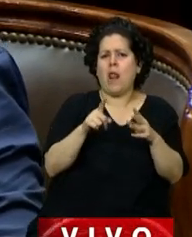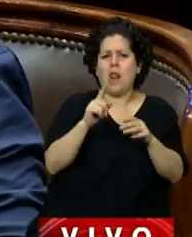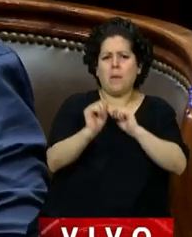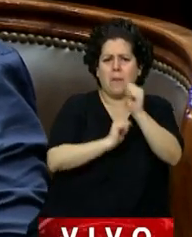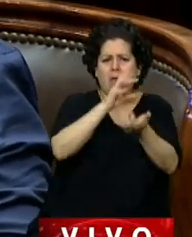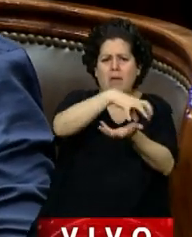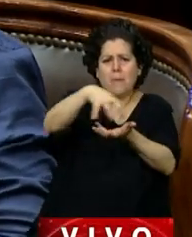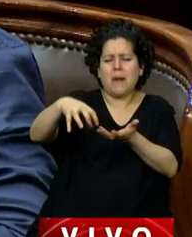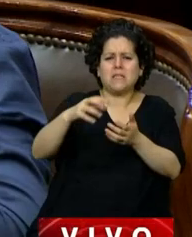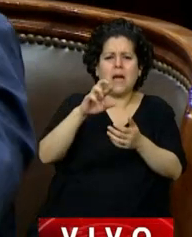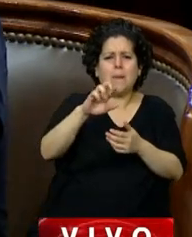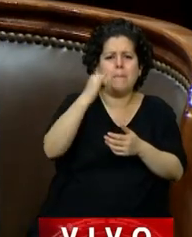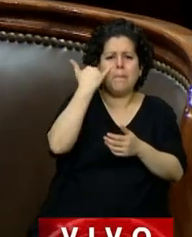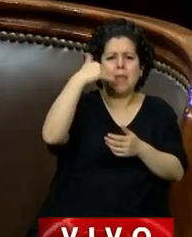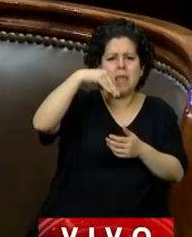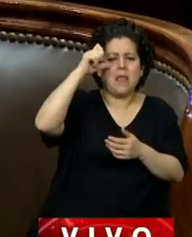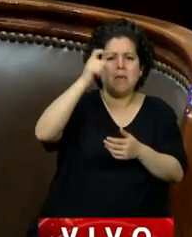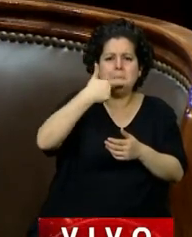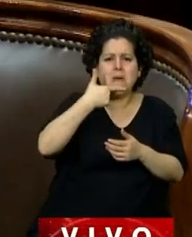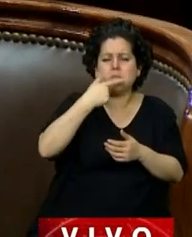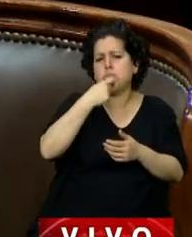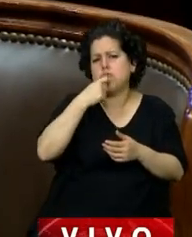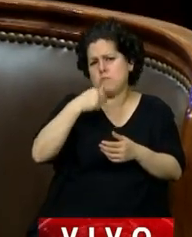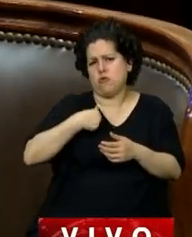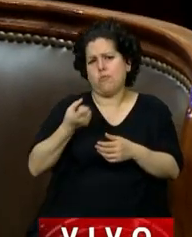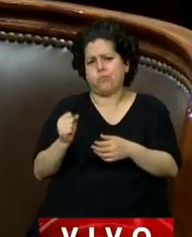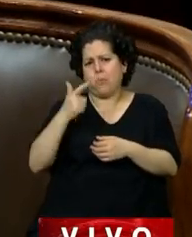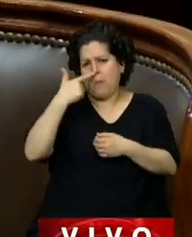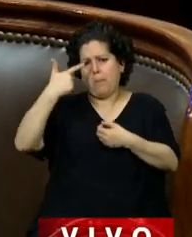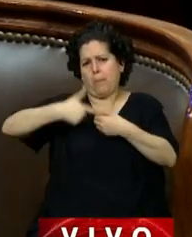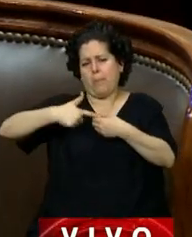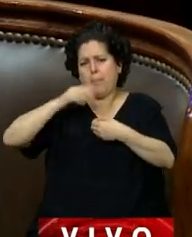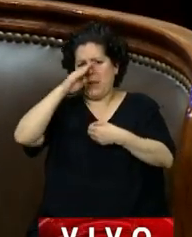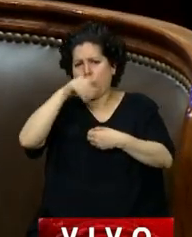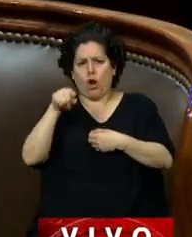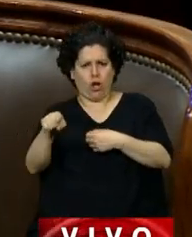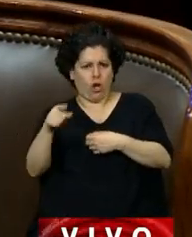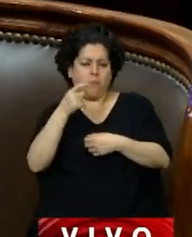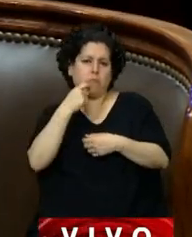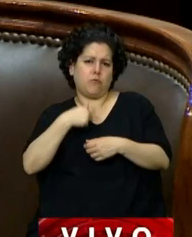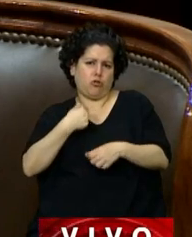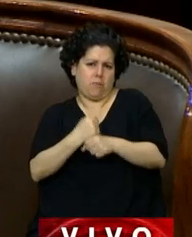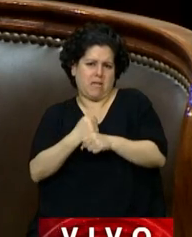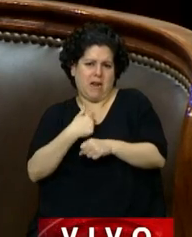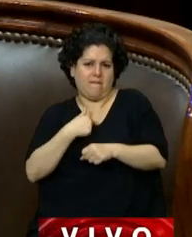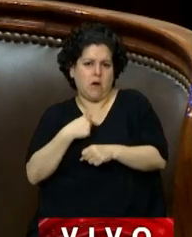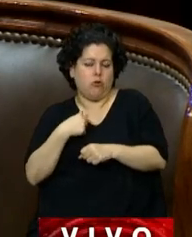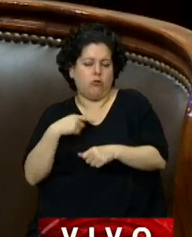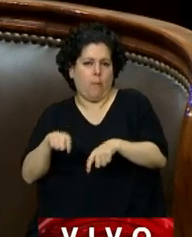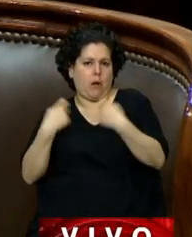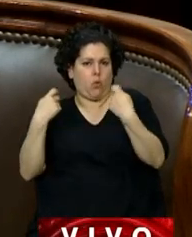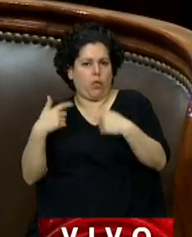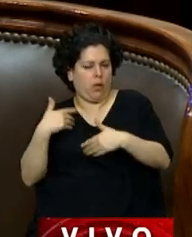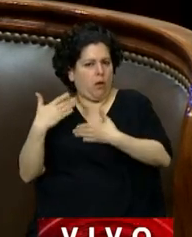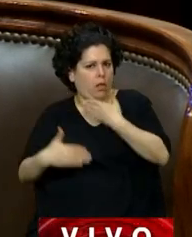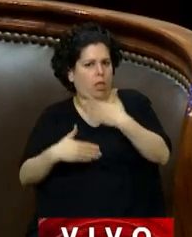las pymes No a mí me toca vivirlo en el sector petrolero por mi actividad laboral y vemos como